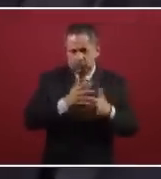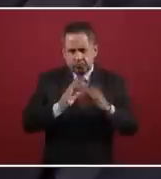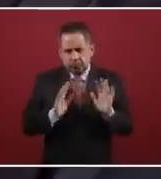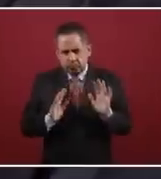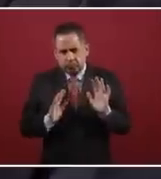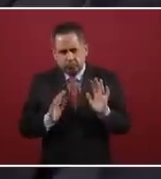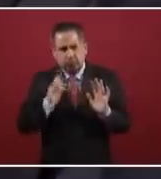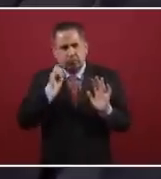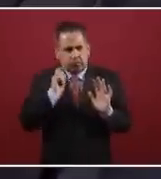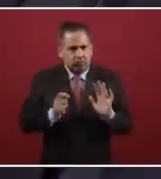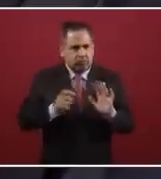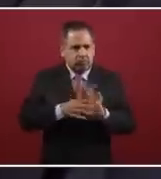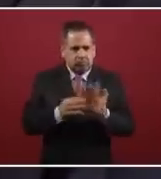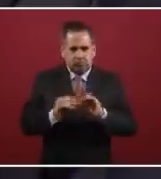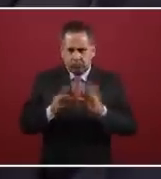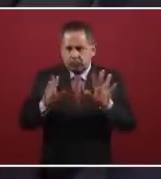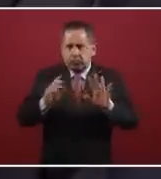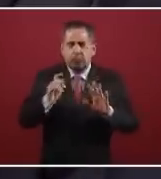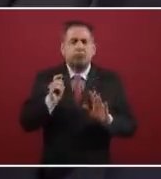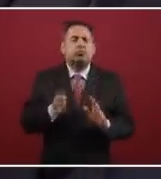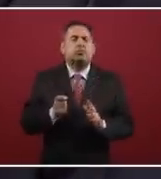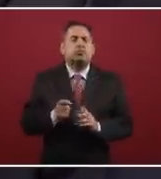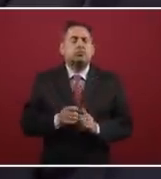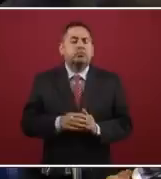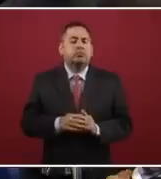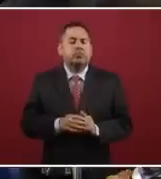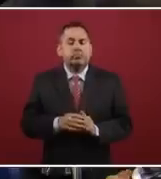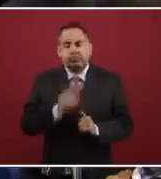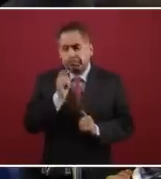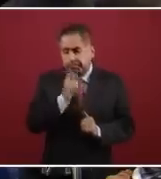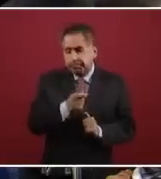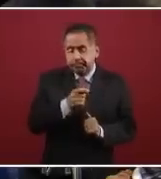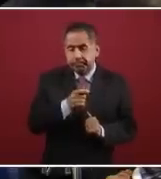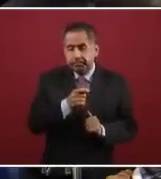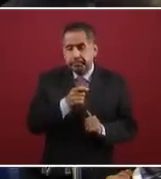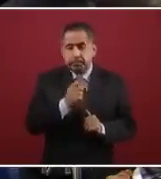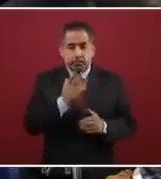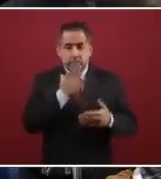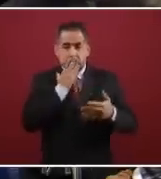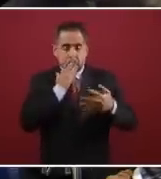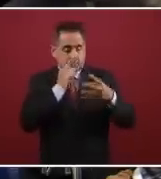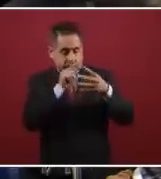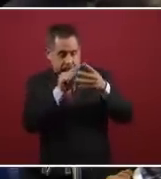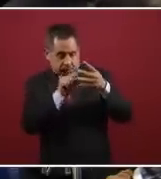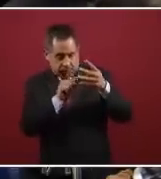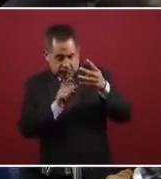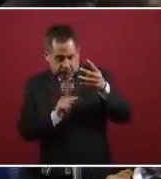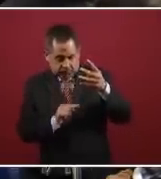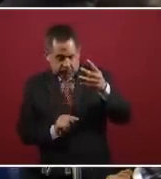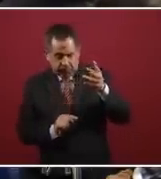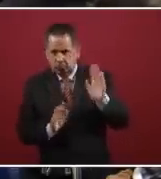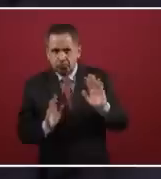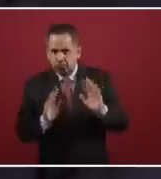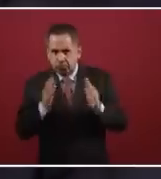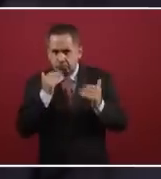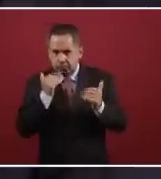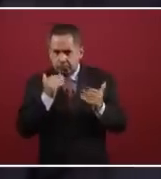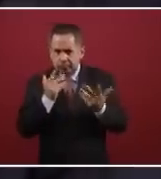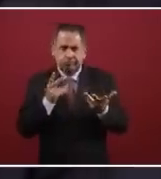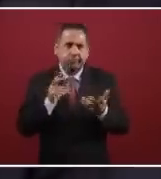Estoy subrayando que no está como